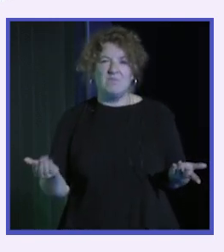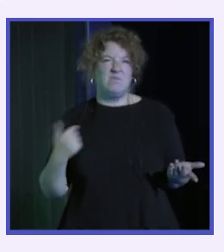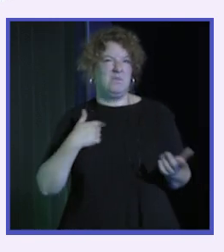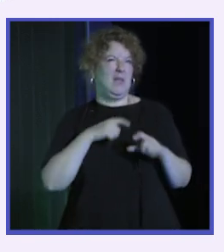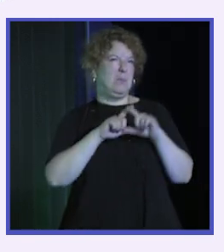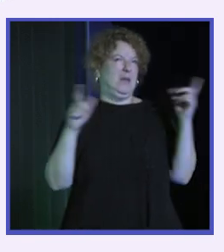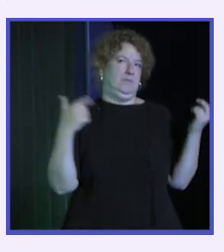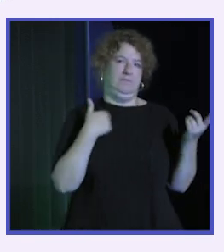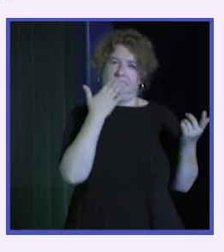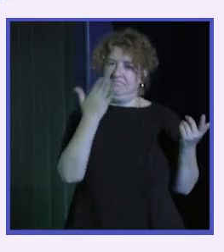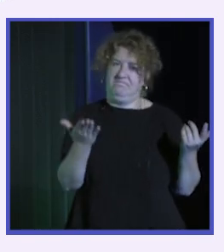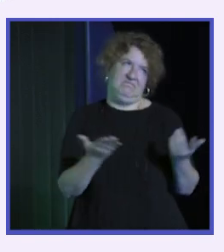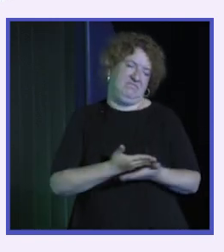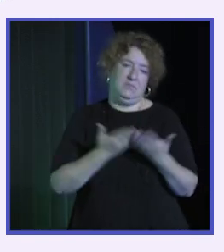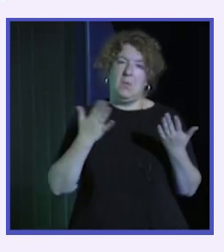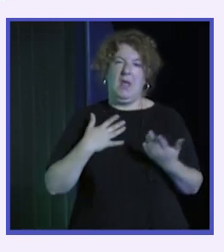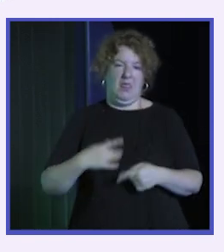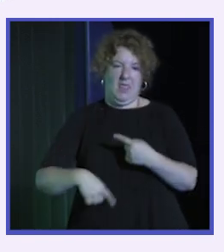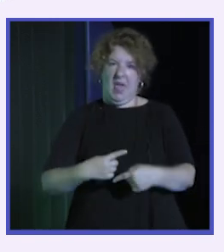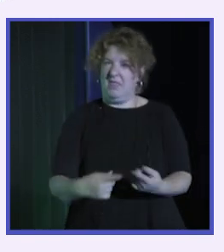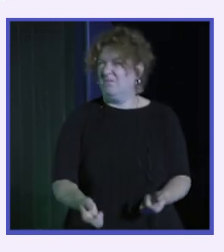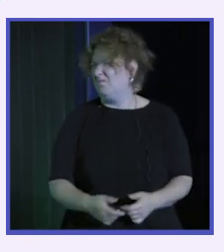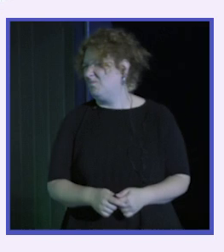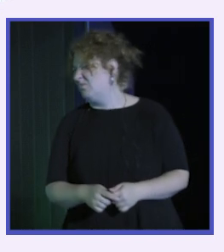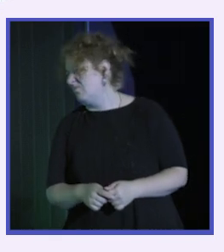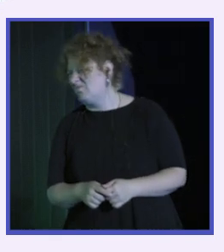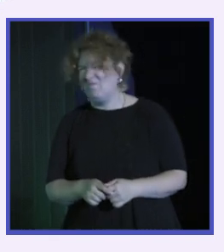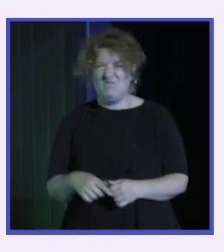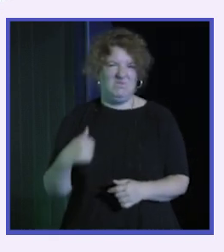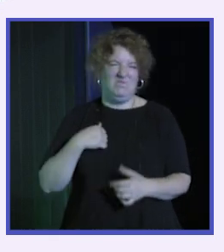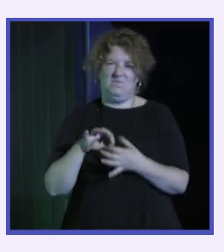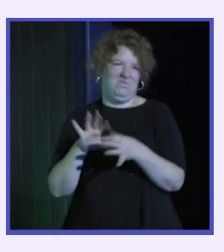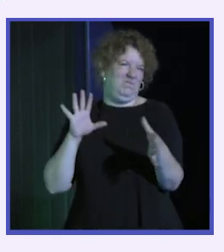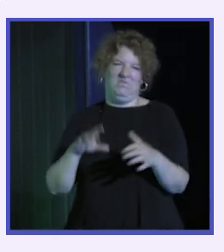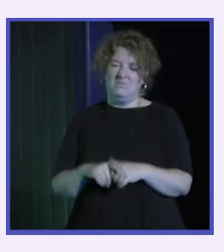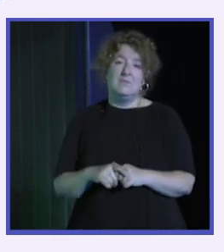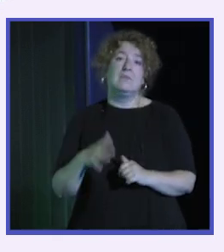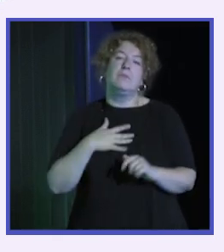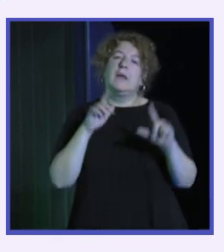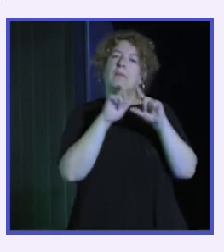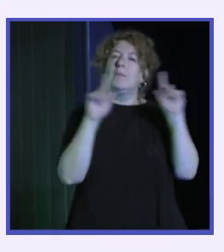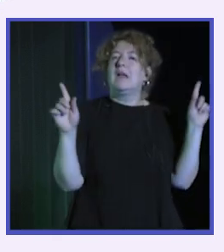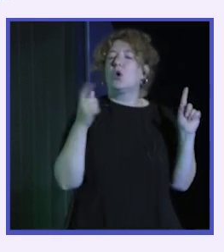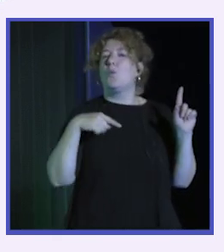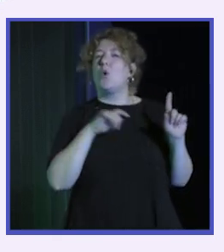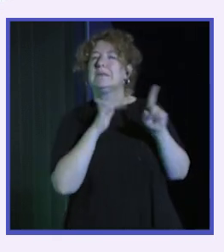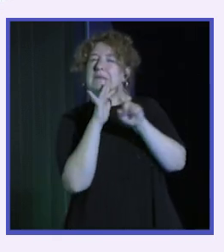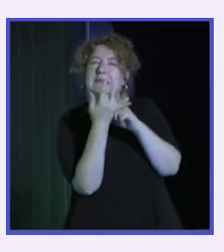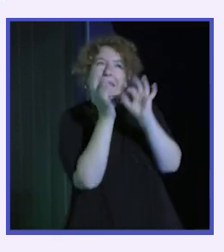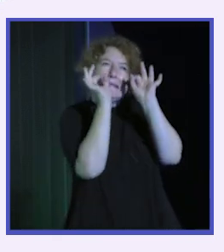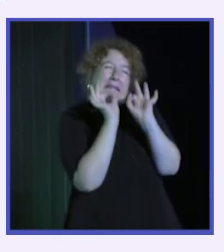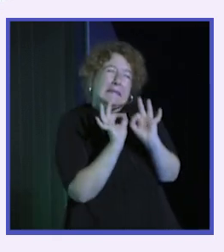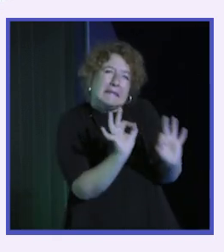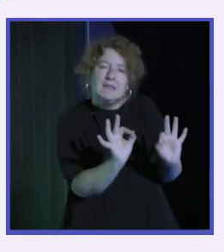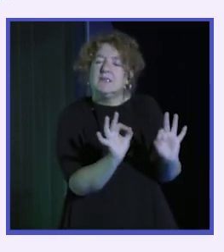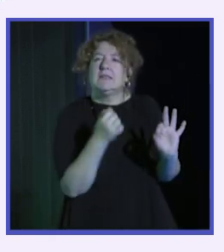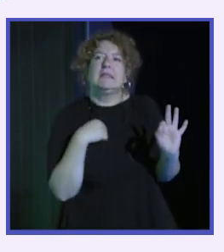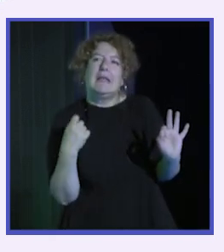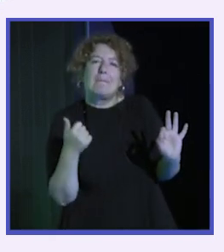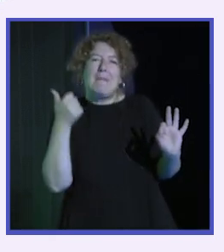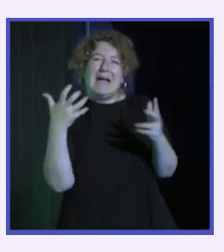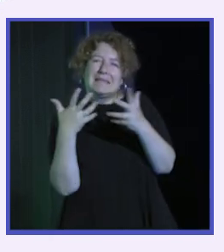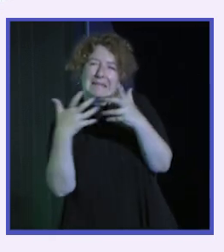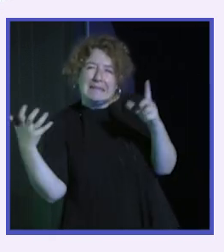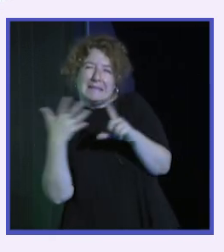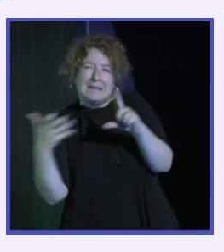pues, son muy genéricos. O para mi día a día, a mí pues no me sirven. Es verdad que en mi empresa tenemos una casuística muy particular y necesitamos